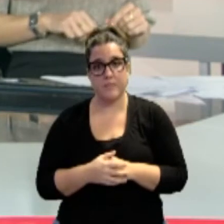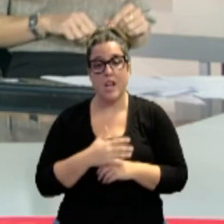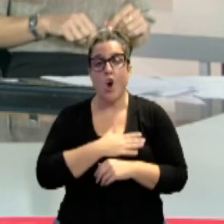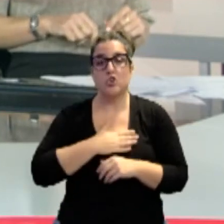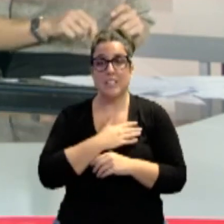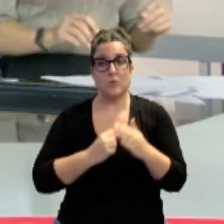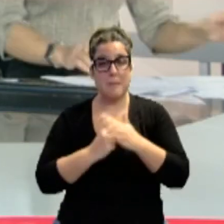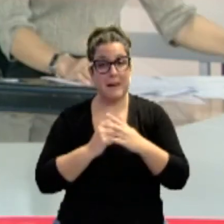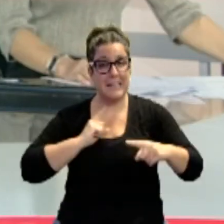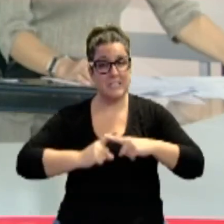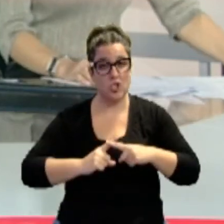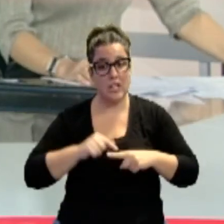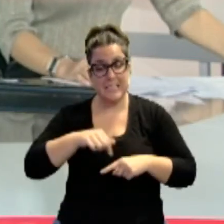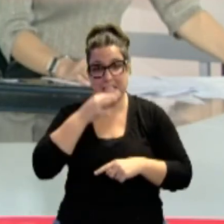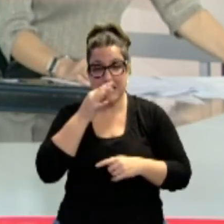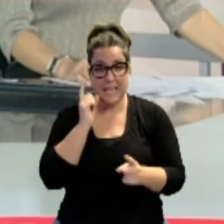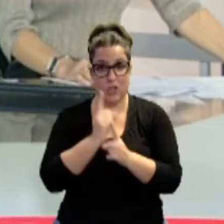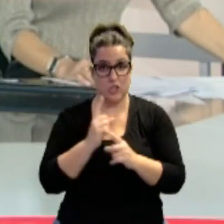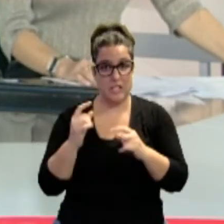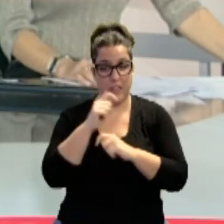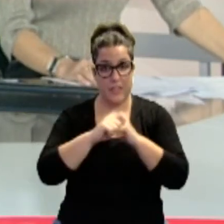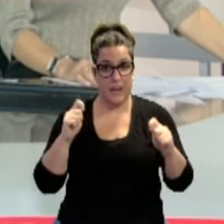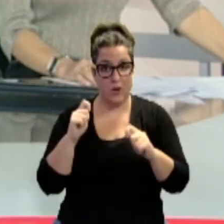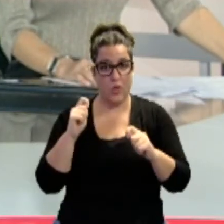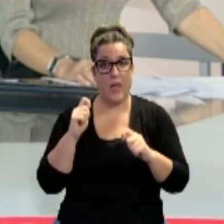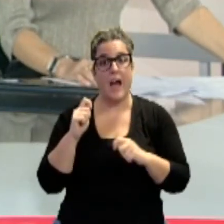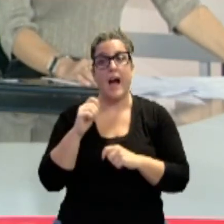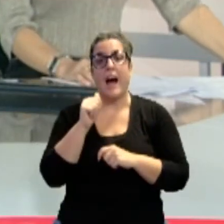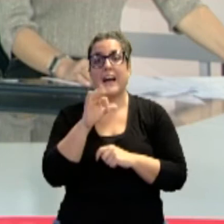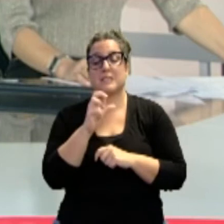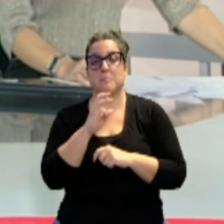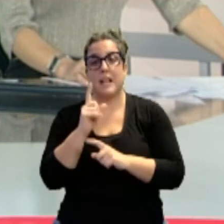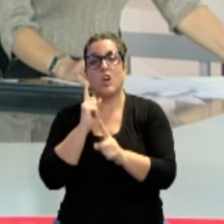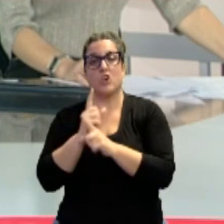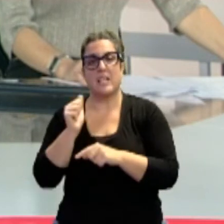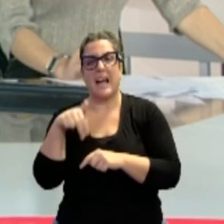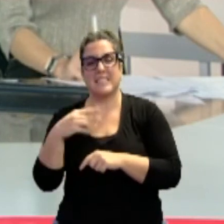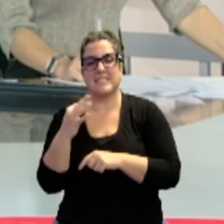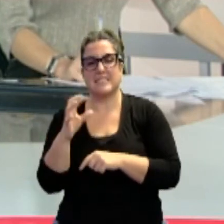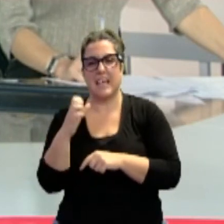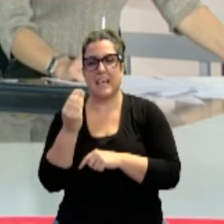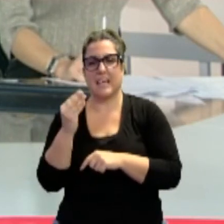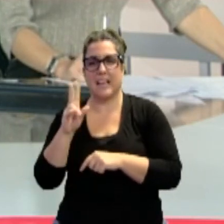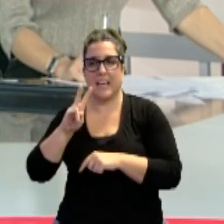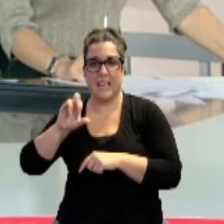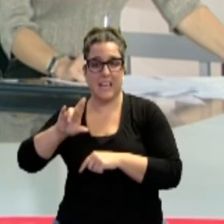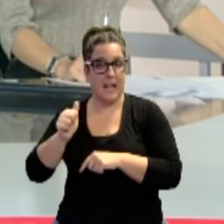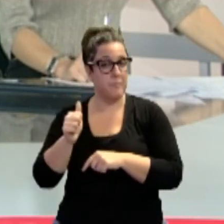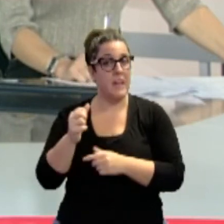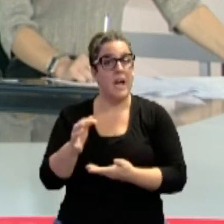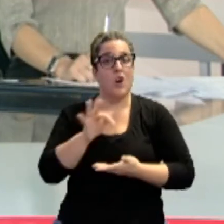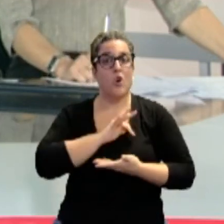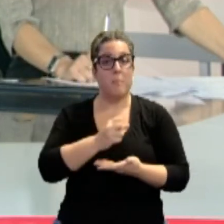Magnasota visita esta tarde la pista del Zaragoza, mientras que Aspilicueta recibe a Antequera. No hubo jornada el fin de semana por la Copa del Rey, que ganó